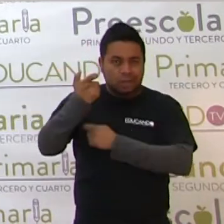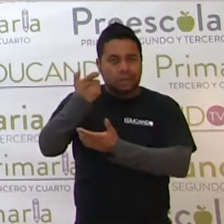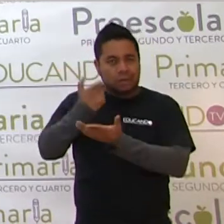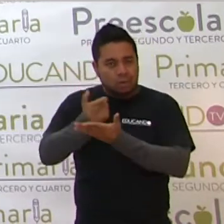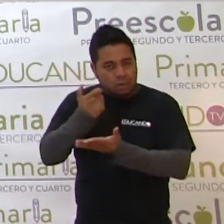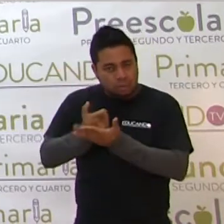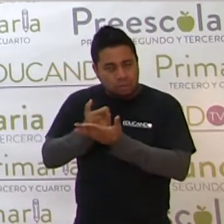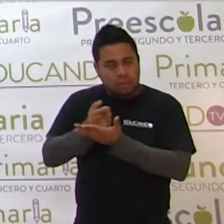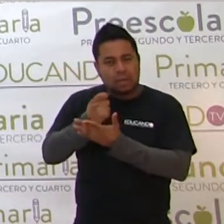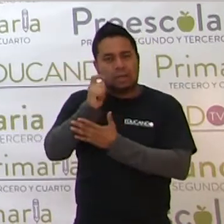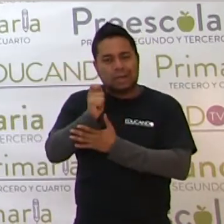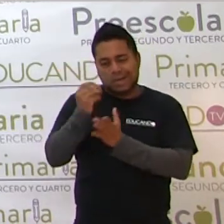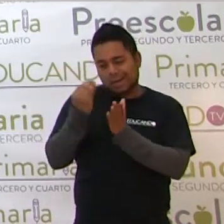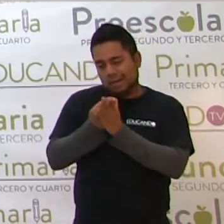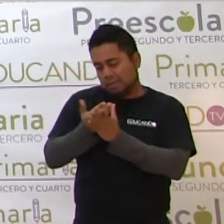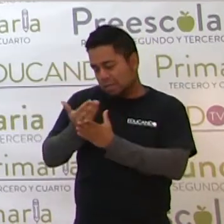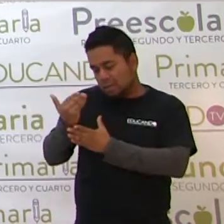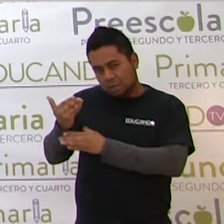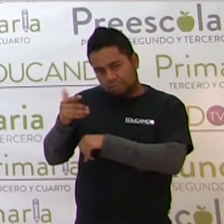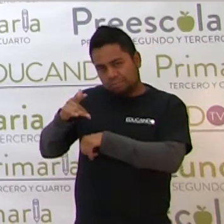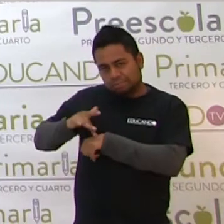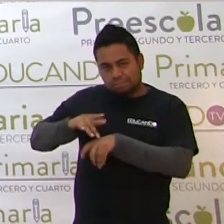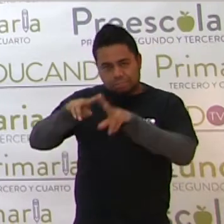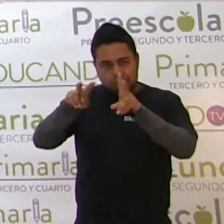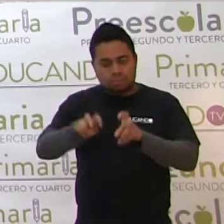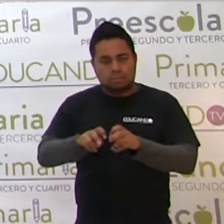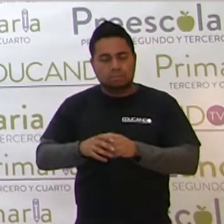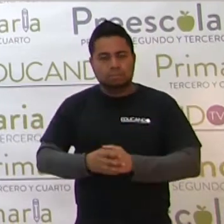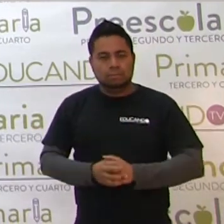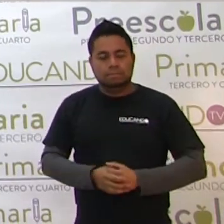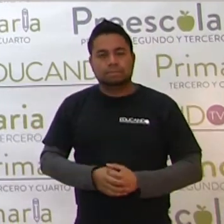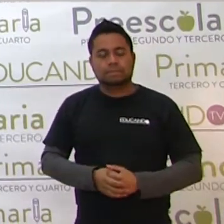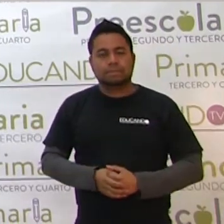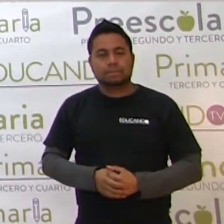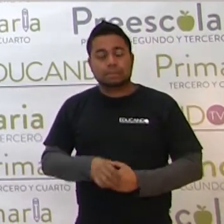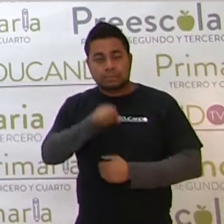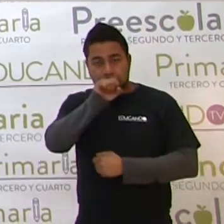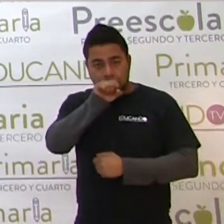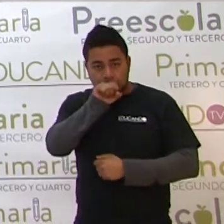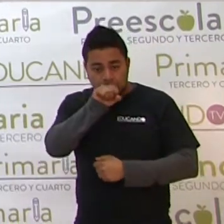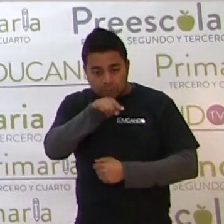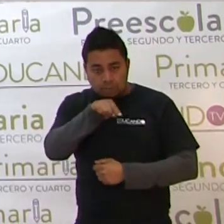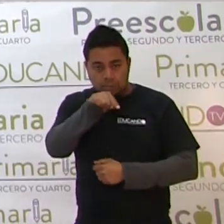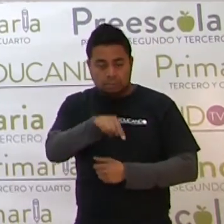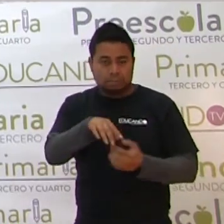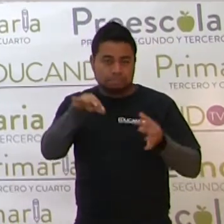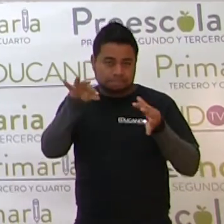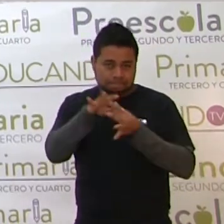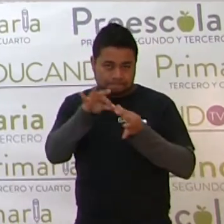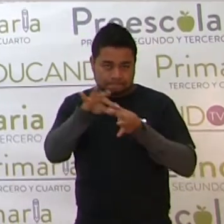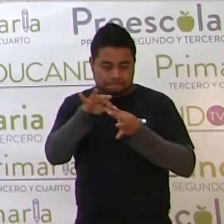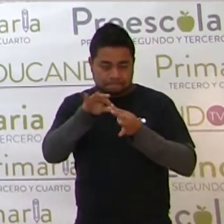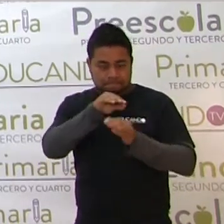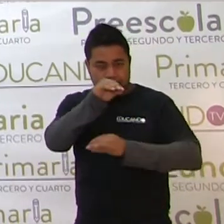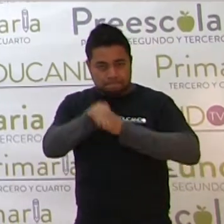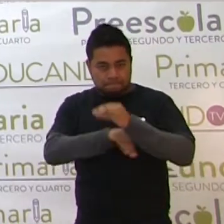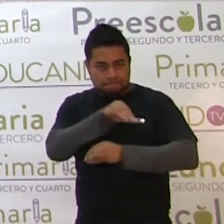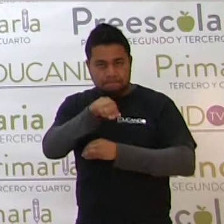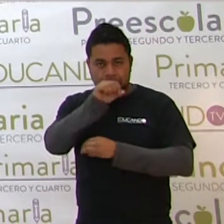lo que vimos en la sesión pasada. Y también habíamos planteado que podríamos incluir la